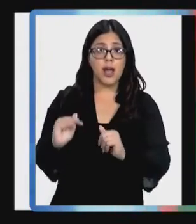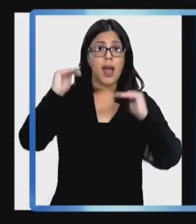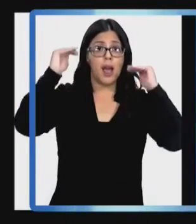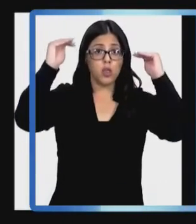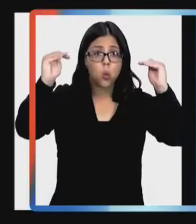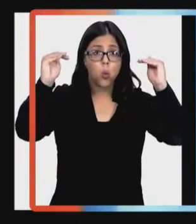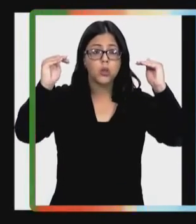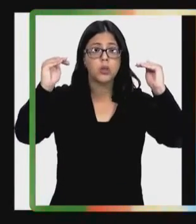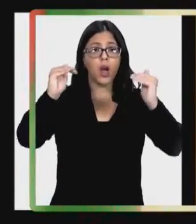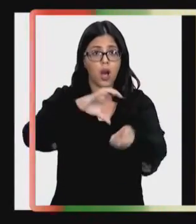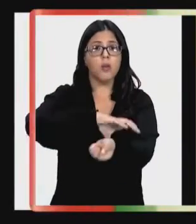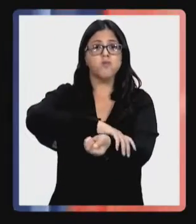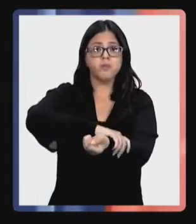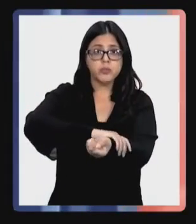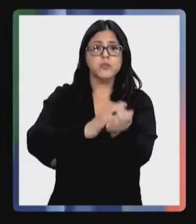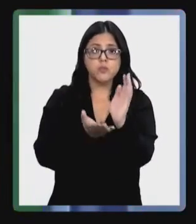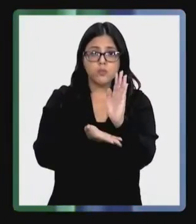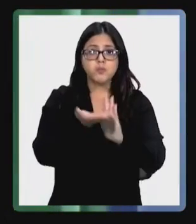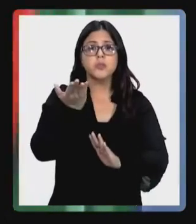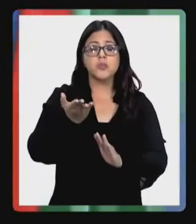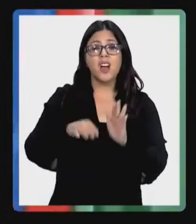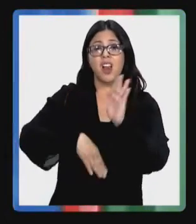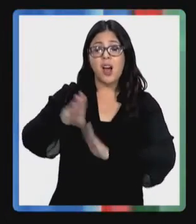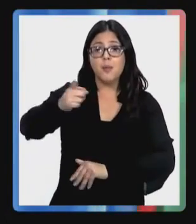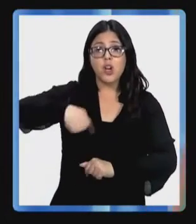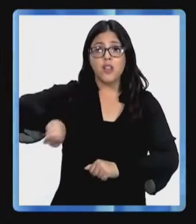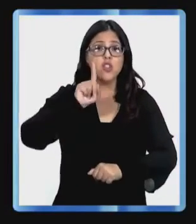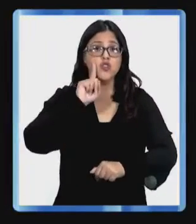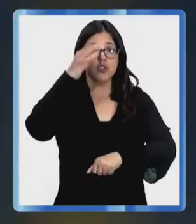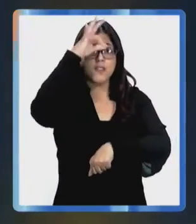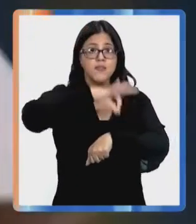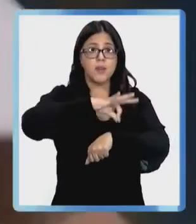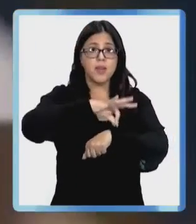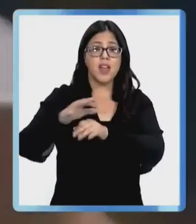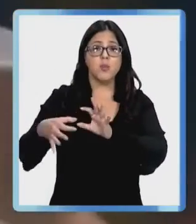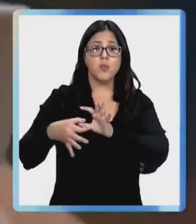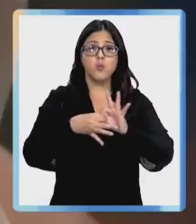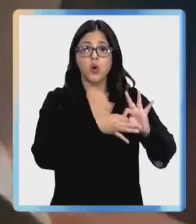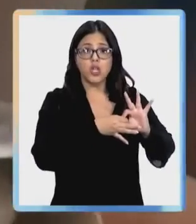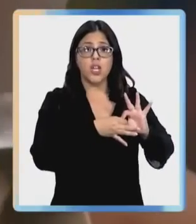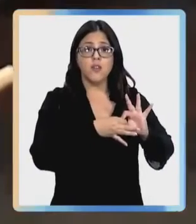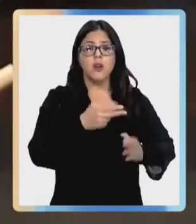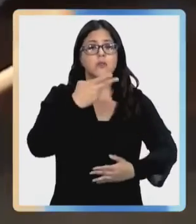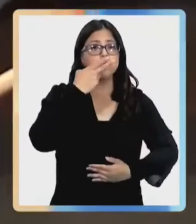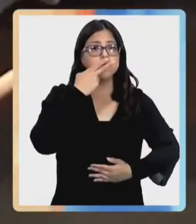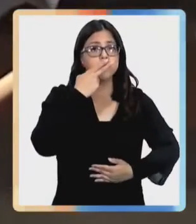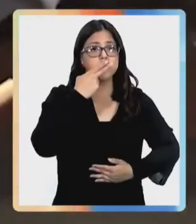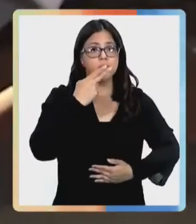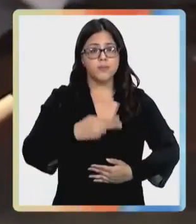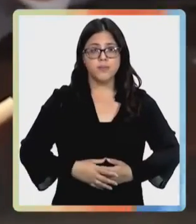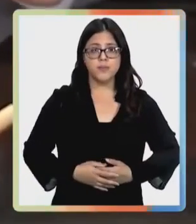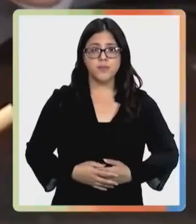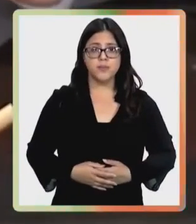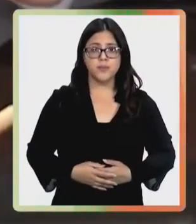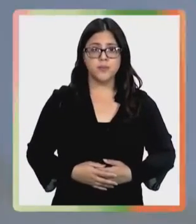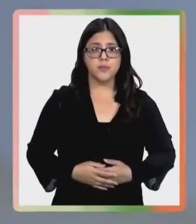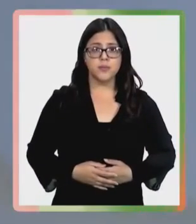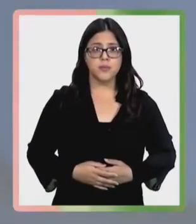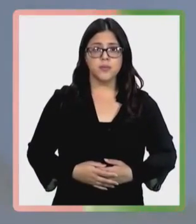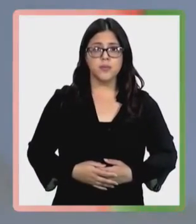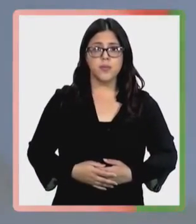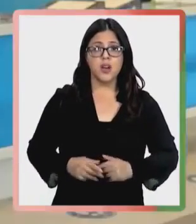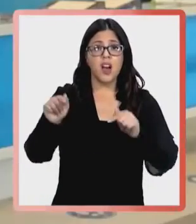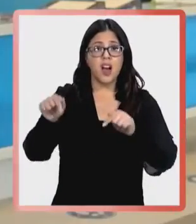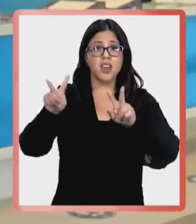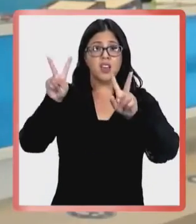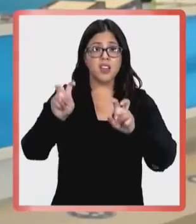27,6% de la población adulta es hipertensa. Muchos de ellos han desarrollado la enfermedad debido al tabaquismo.